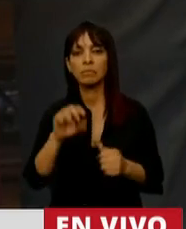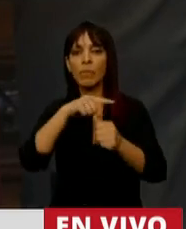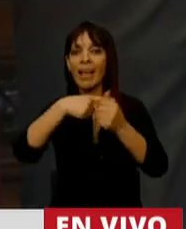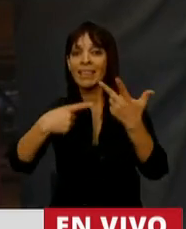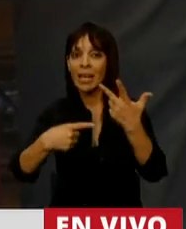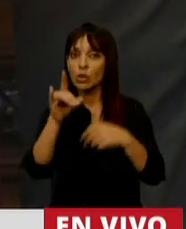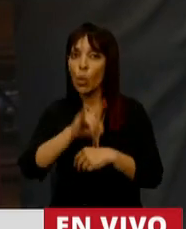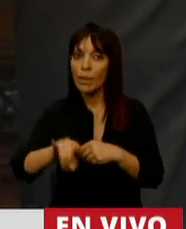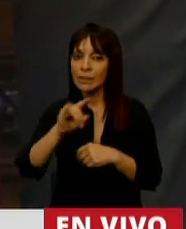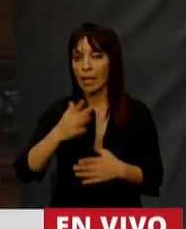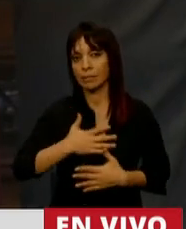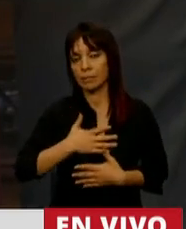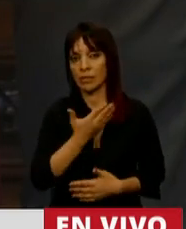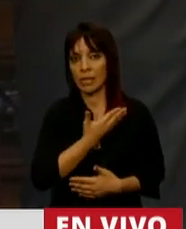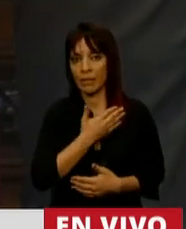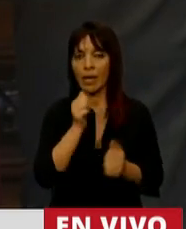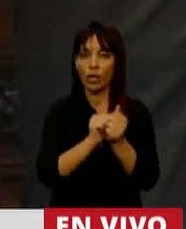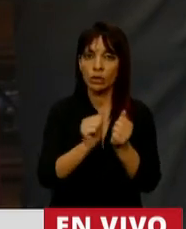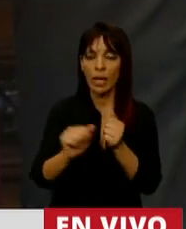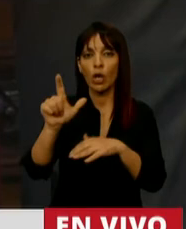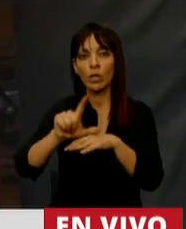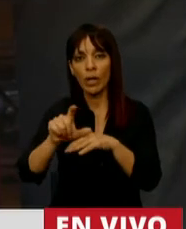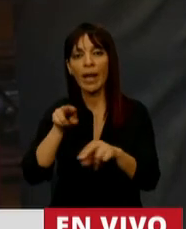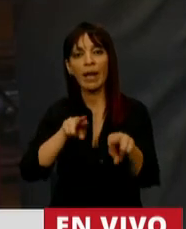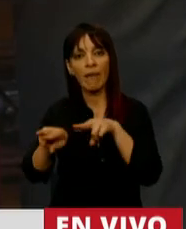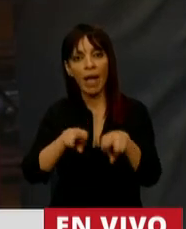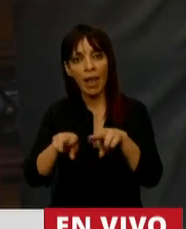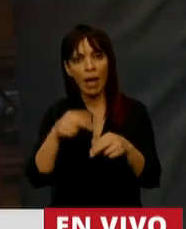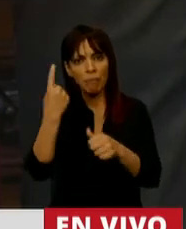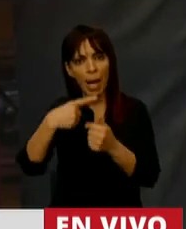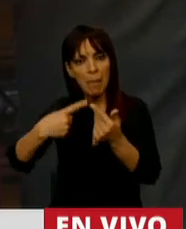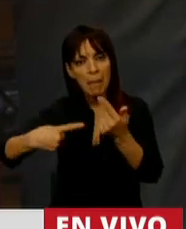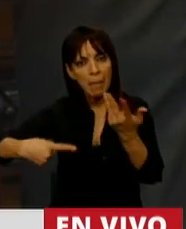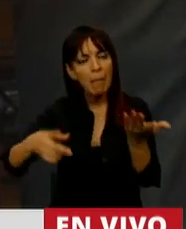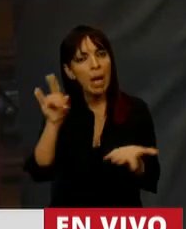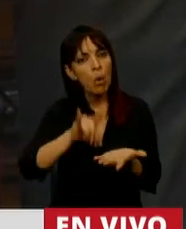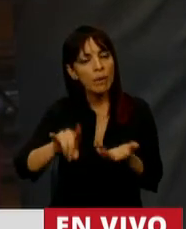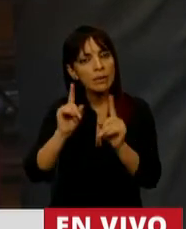de mi provincia, Santa Fe, Rosario, Litoral y Rafaela, entre tantas otras.